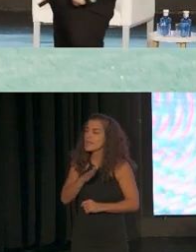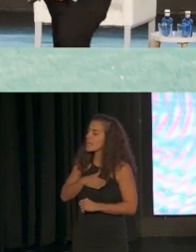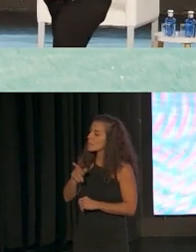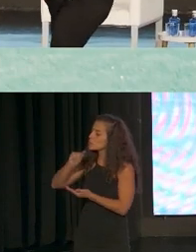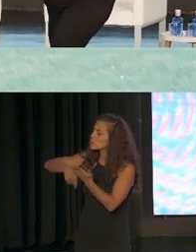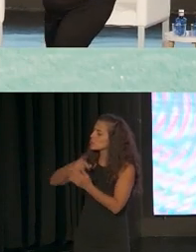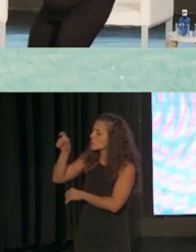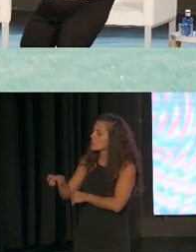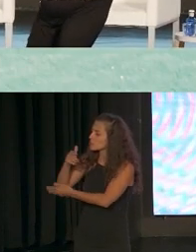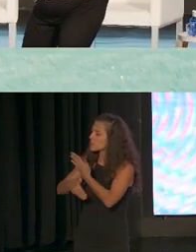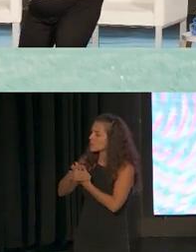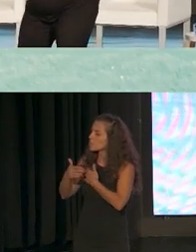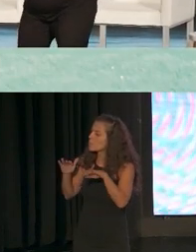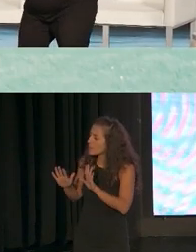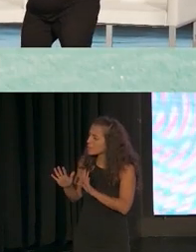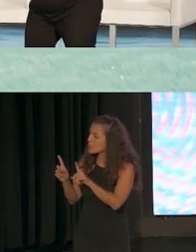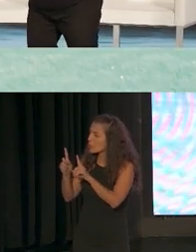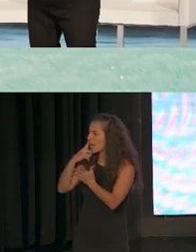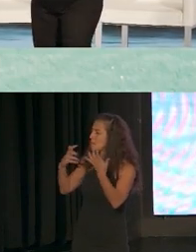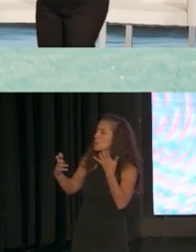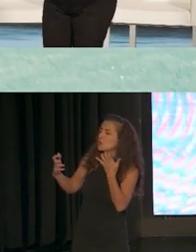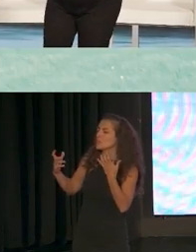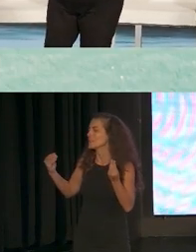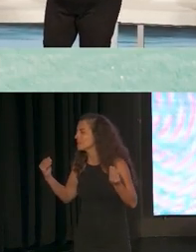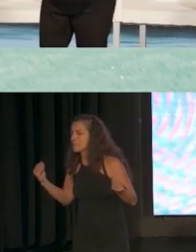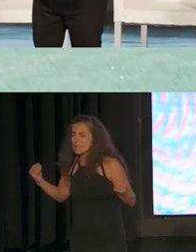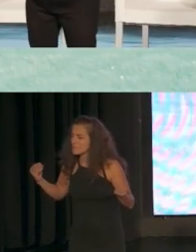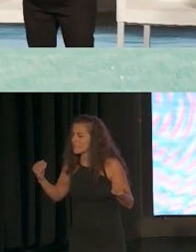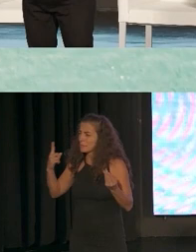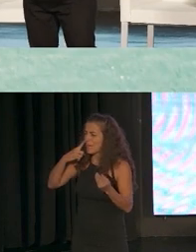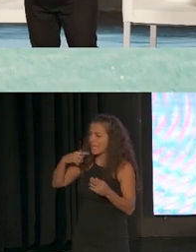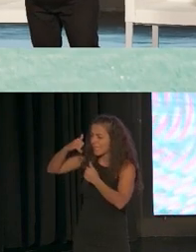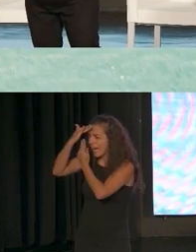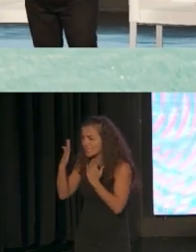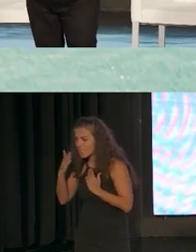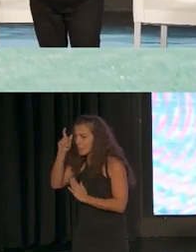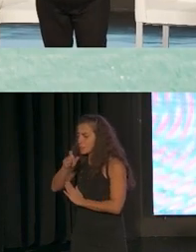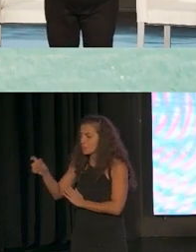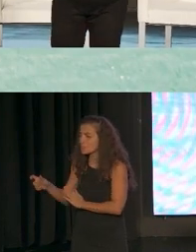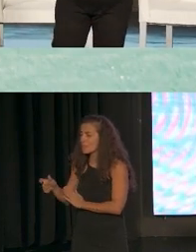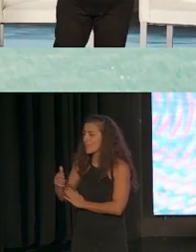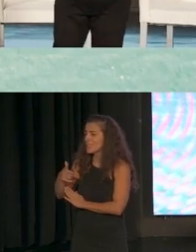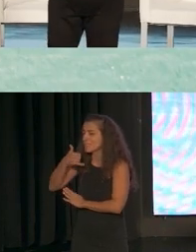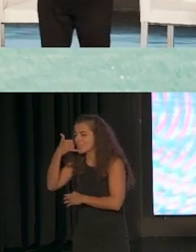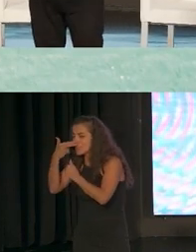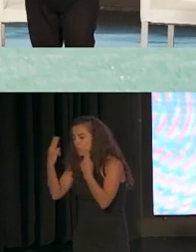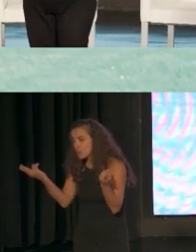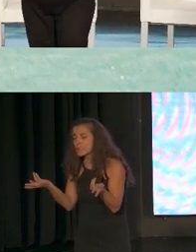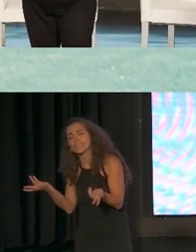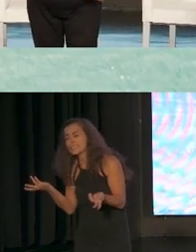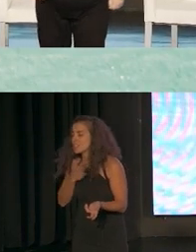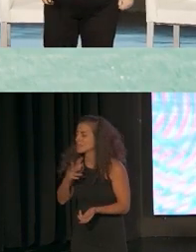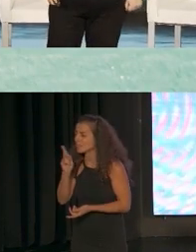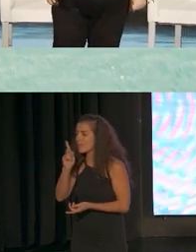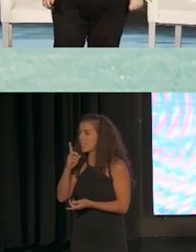con discapacidad pero que no se le Note mucho que va a trabajar en atención al al público y no no no queremos que